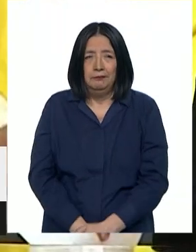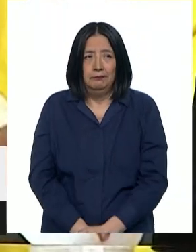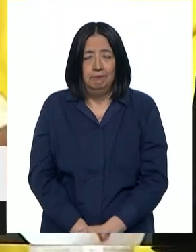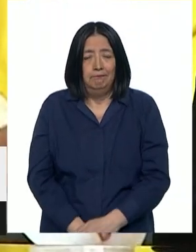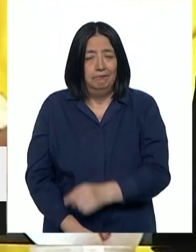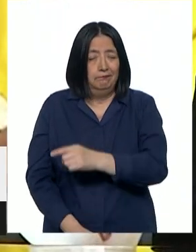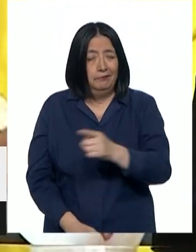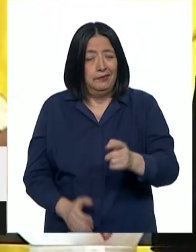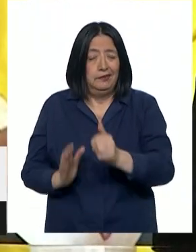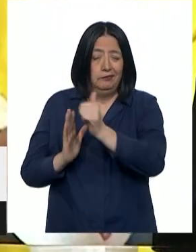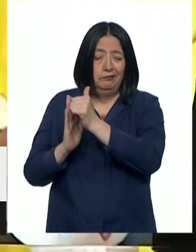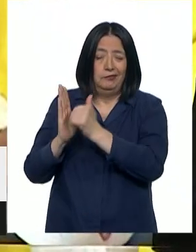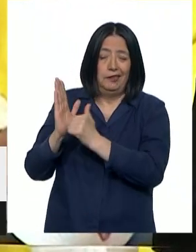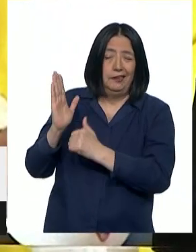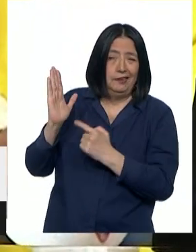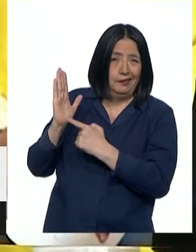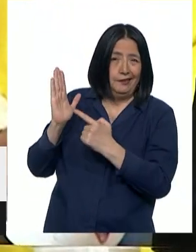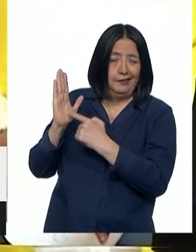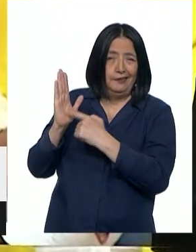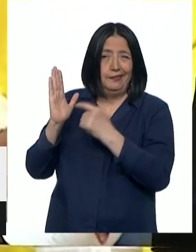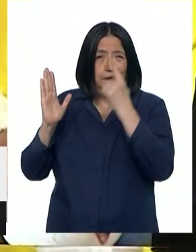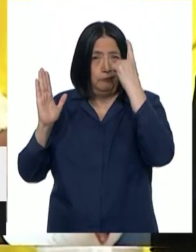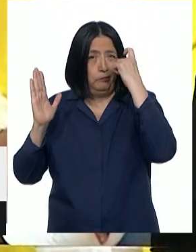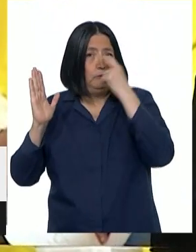que tienen su agenda política,